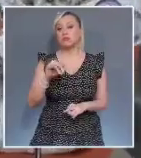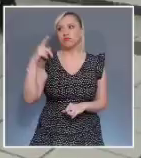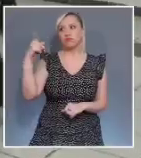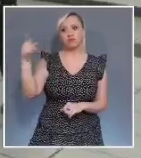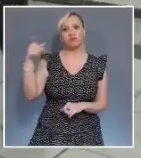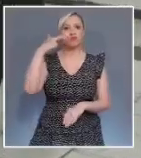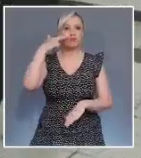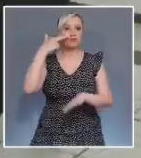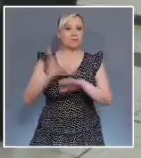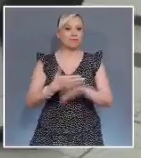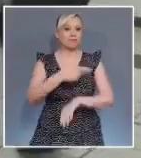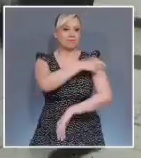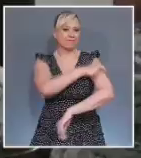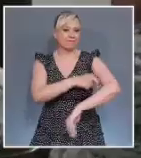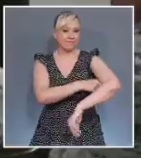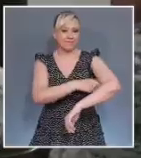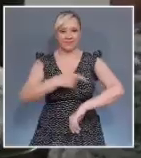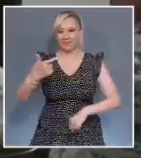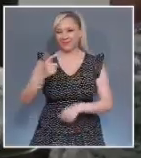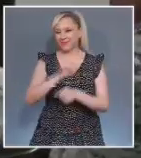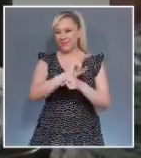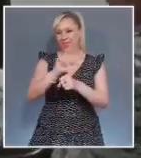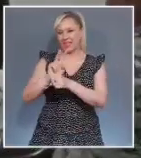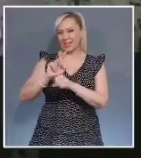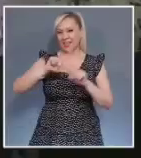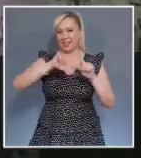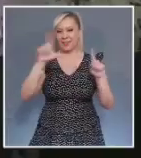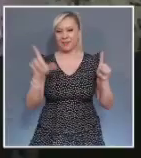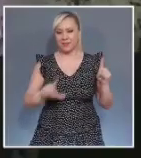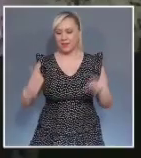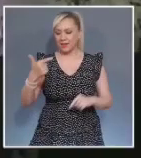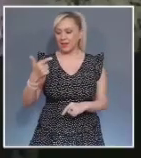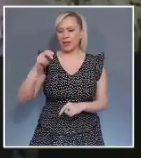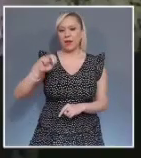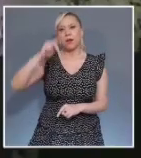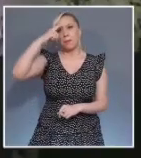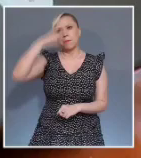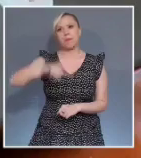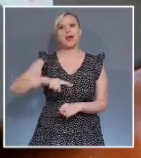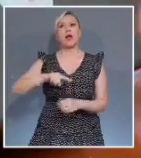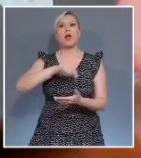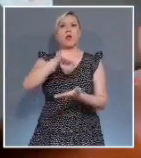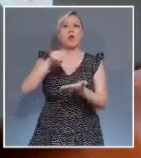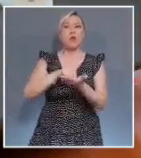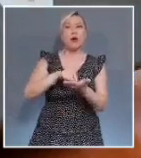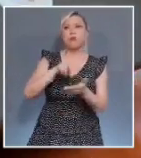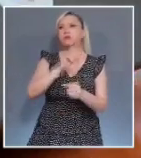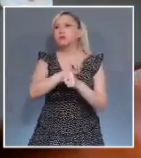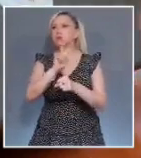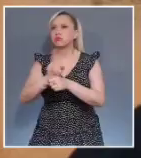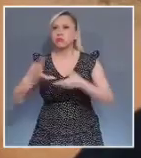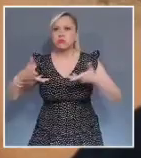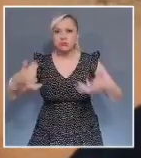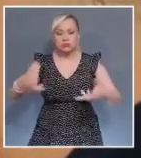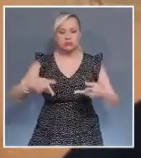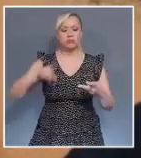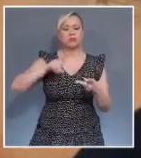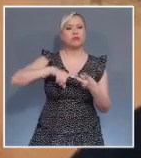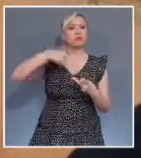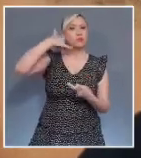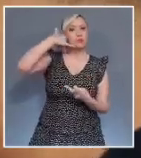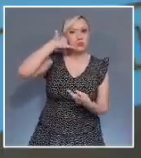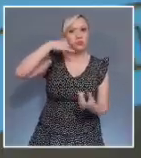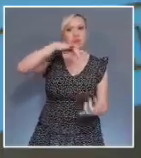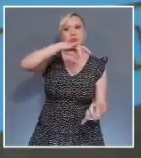investigar, recabar información en lugares públicos, vigilar contenidos de Internet e intervenir comunicaciones siempre con